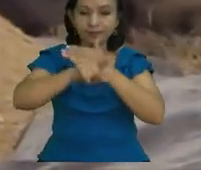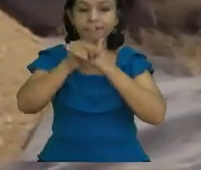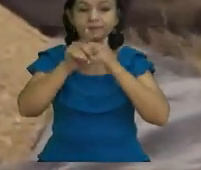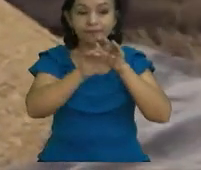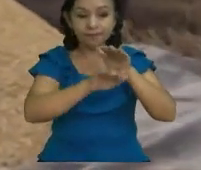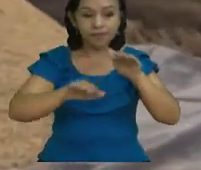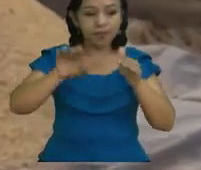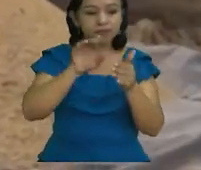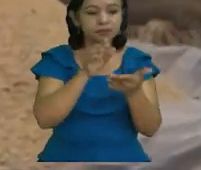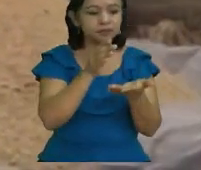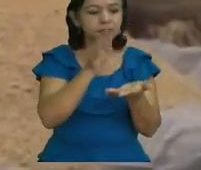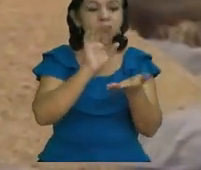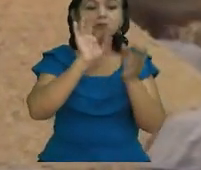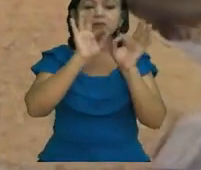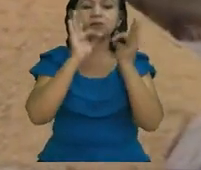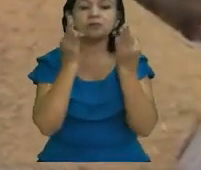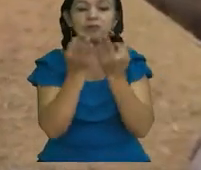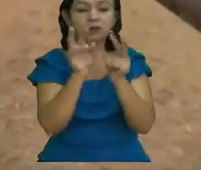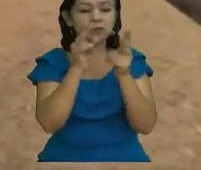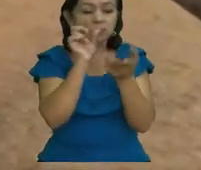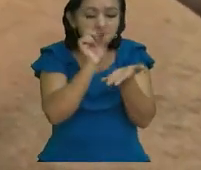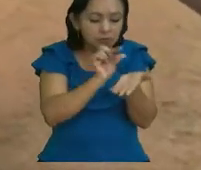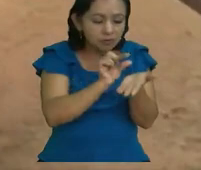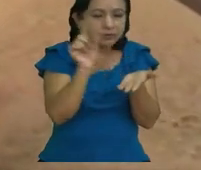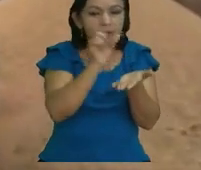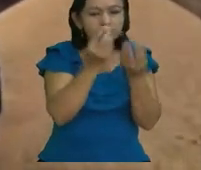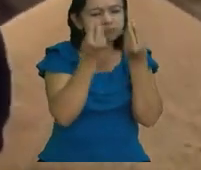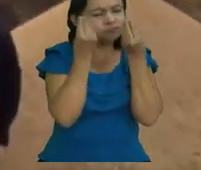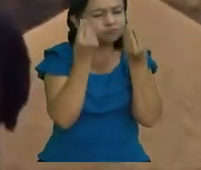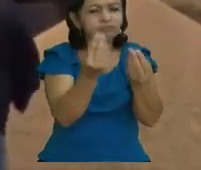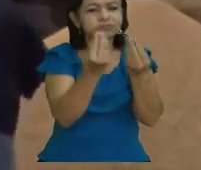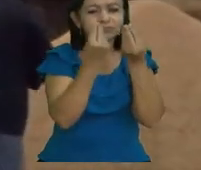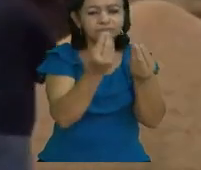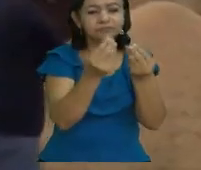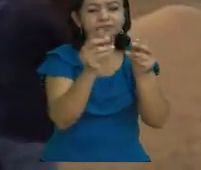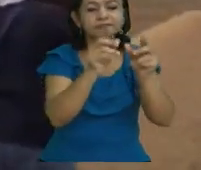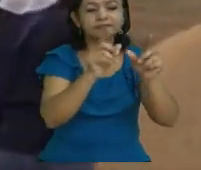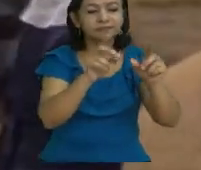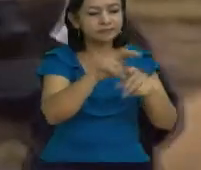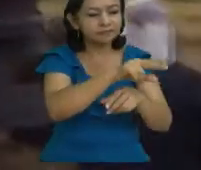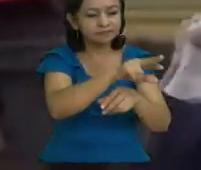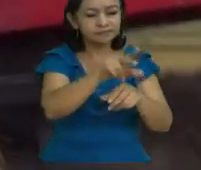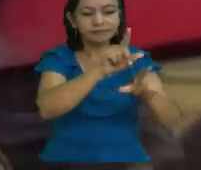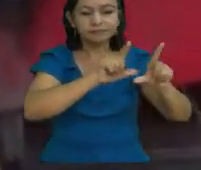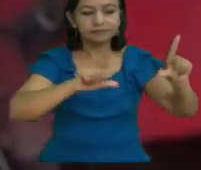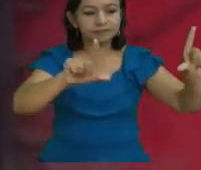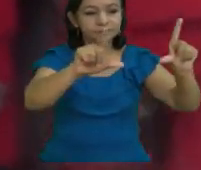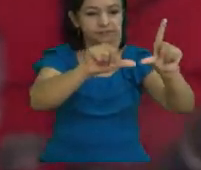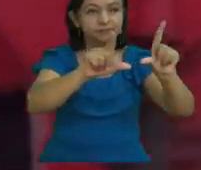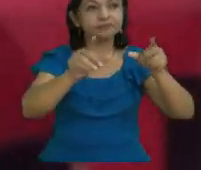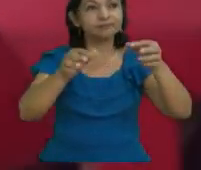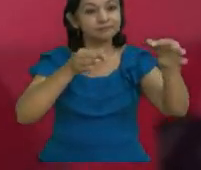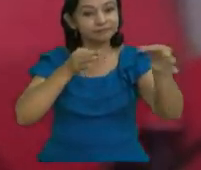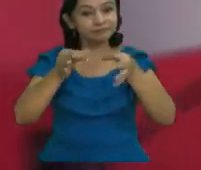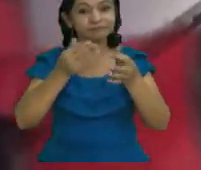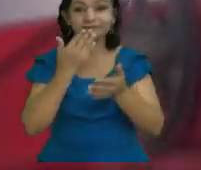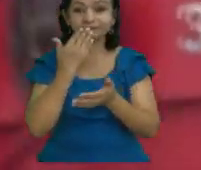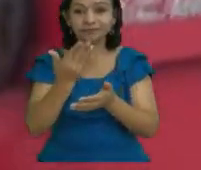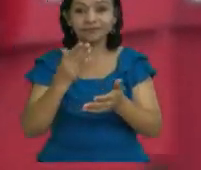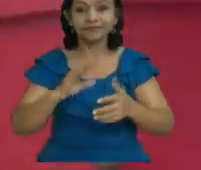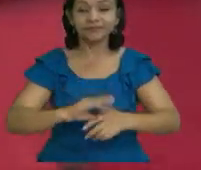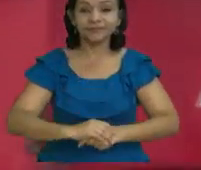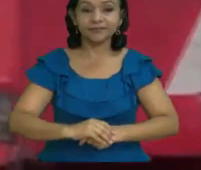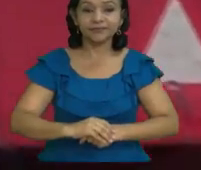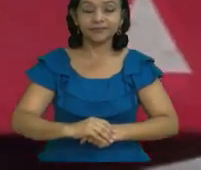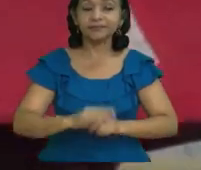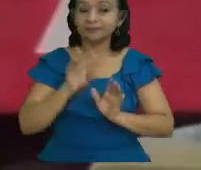de la producción. No okay. el incremento de área, el incremento de la producción en las mismas áreas. Entonces, valía la implicación, ¿no? Sí. Porque